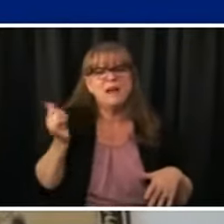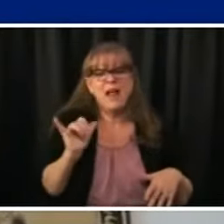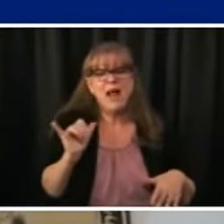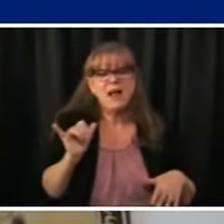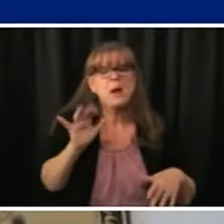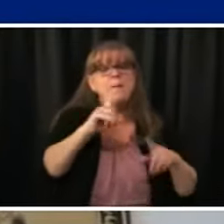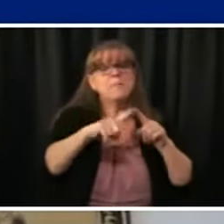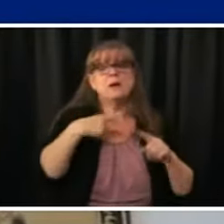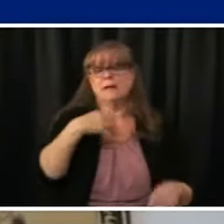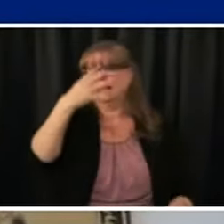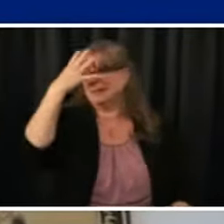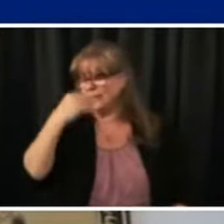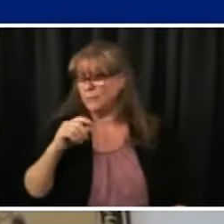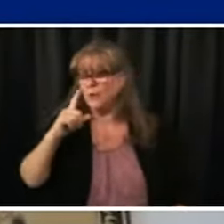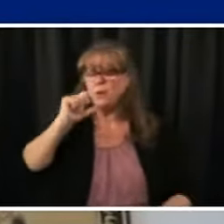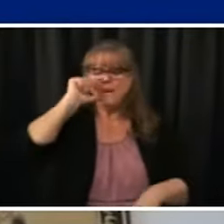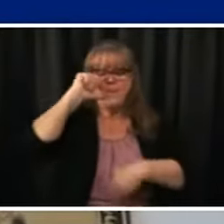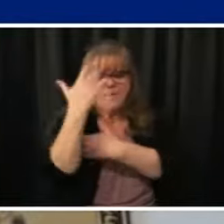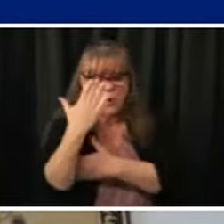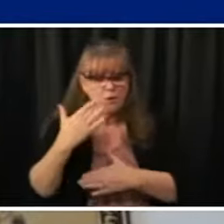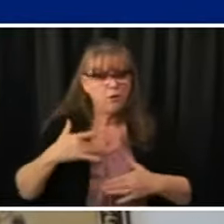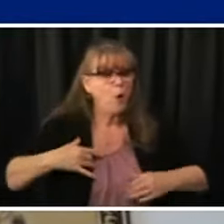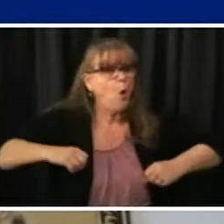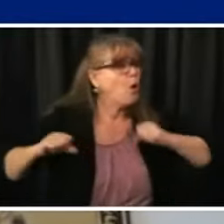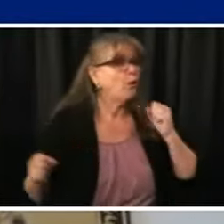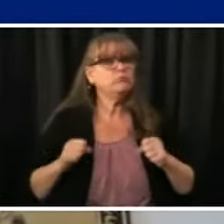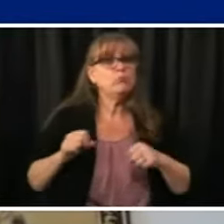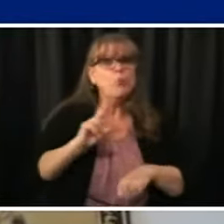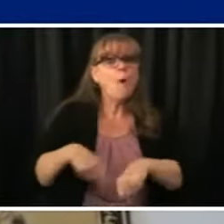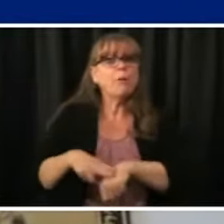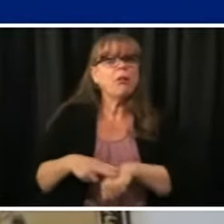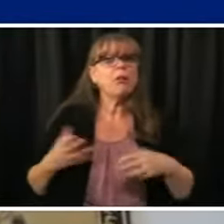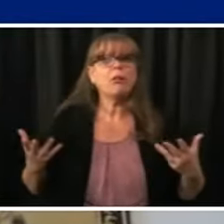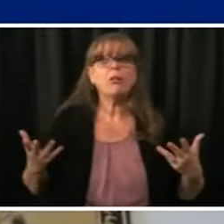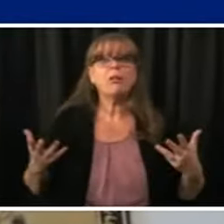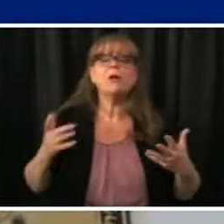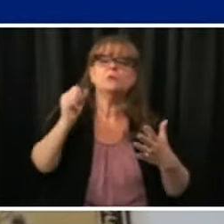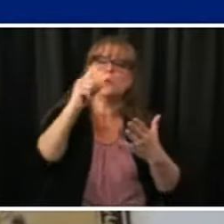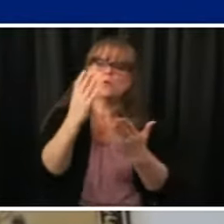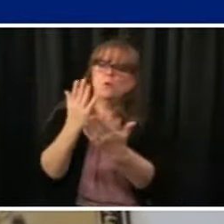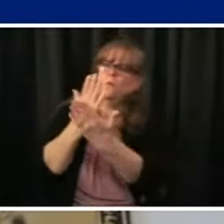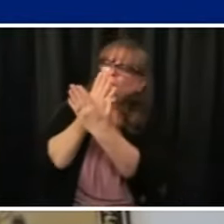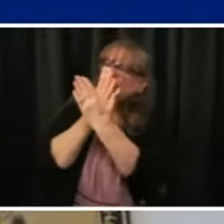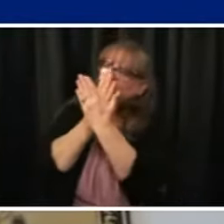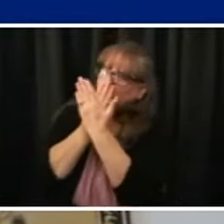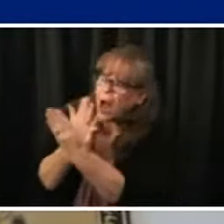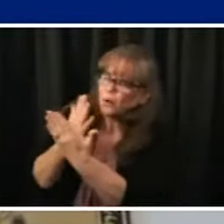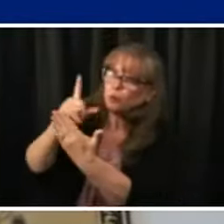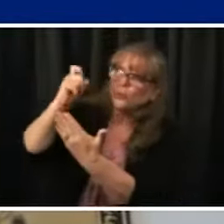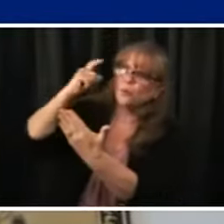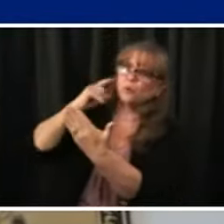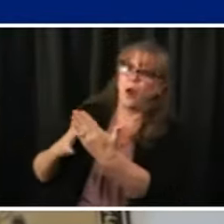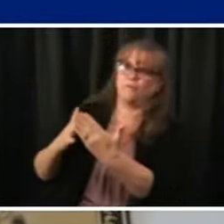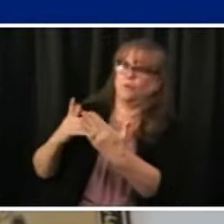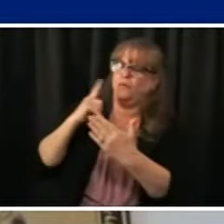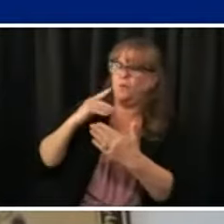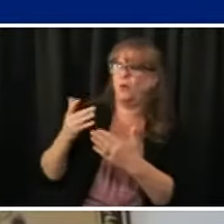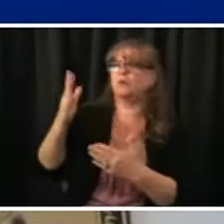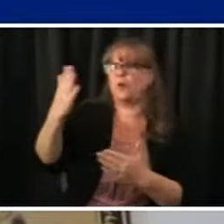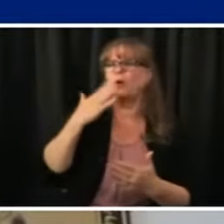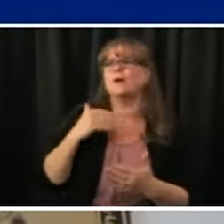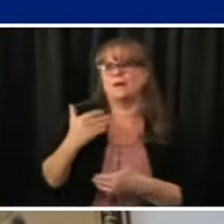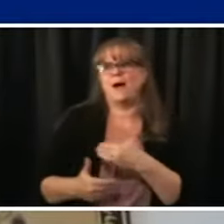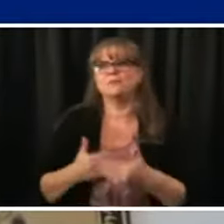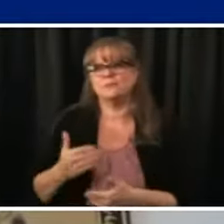Governor Polis, for guiding us through this process. Rebecca, ¿quieres decir algo corto en español